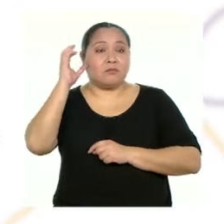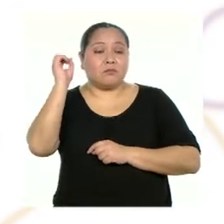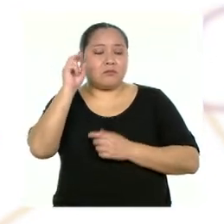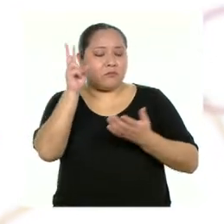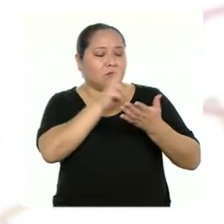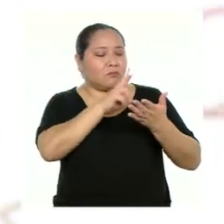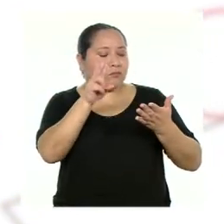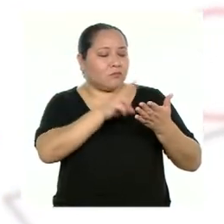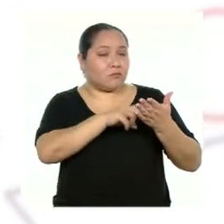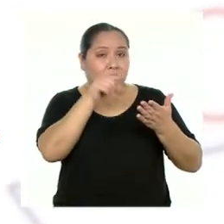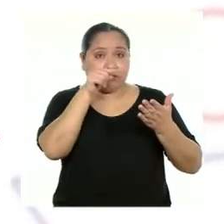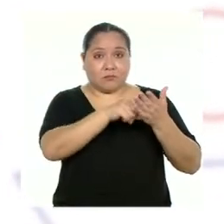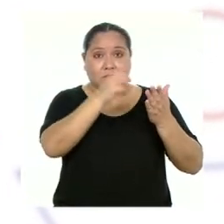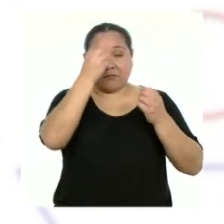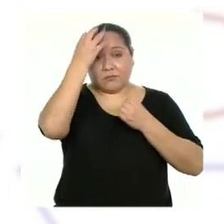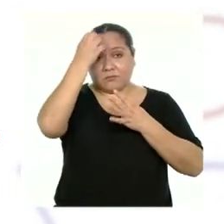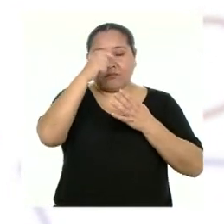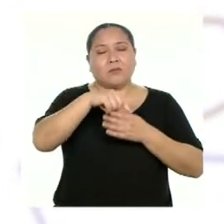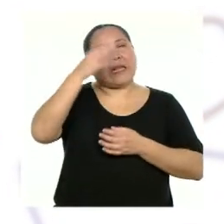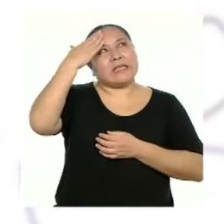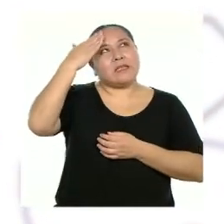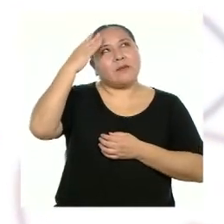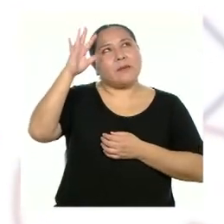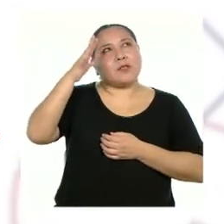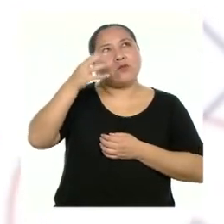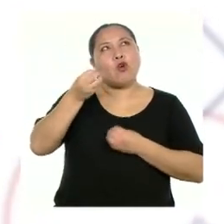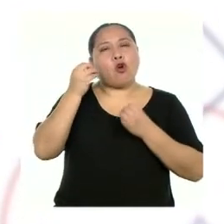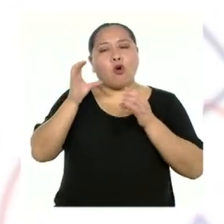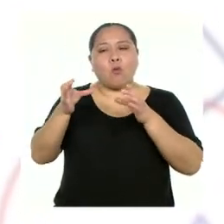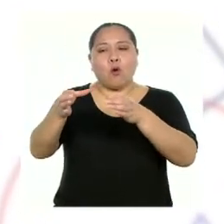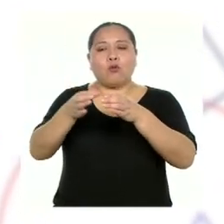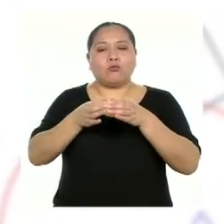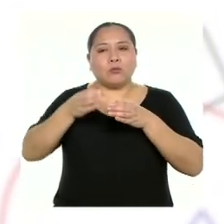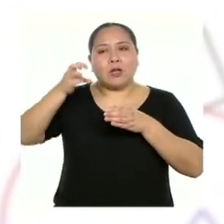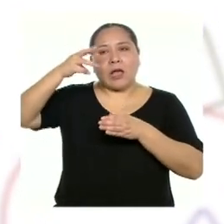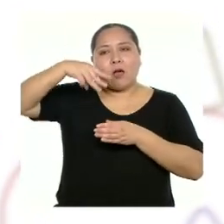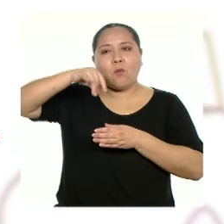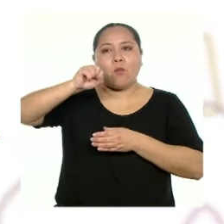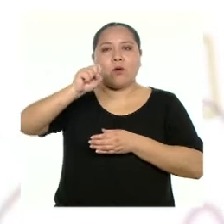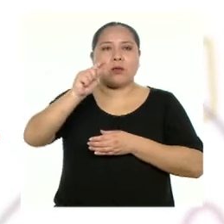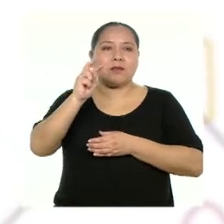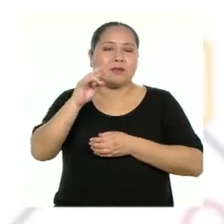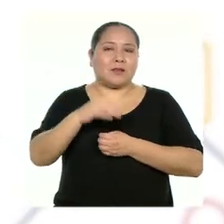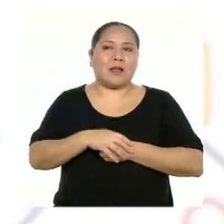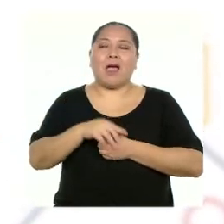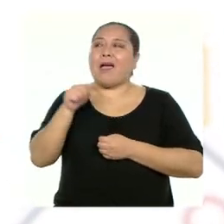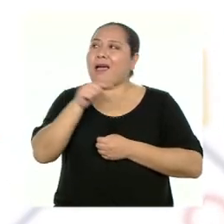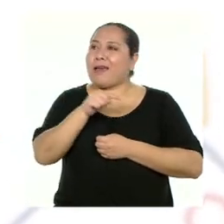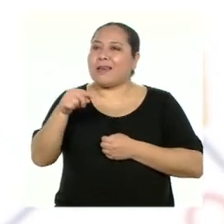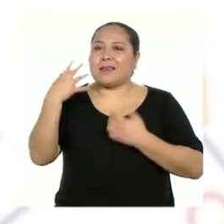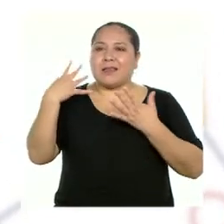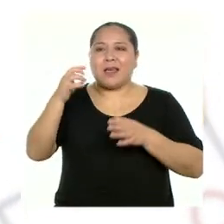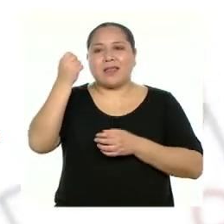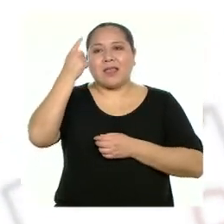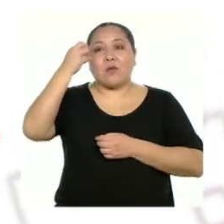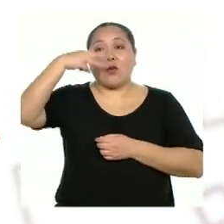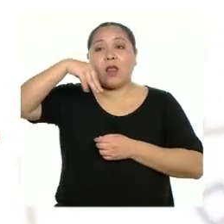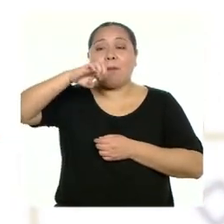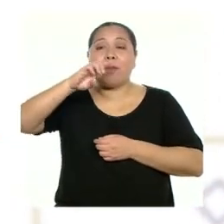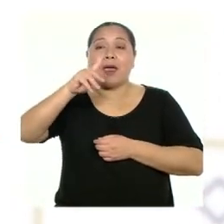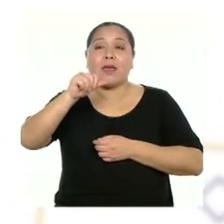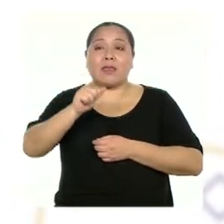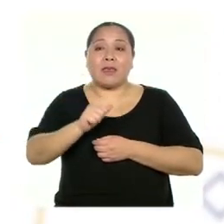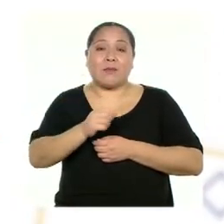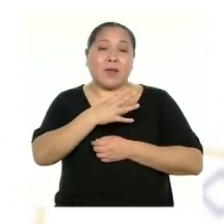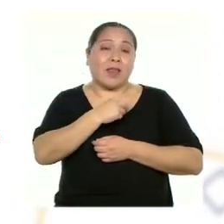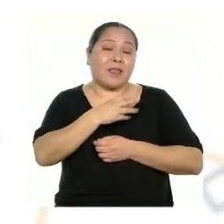puede imaginarse cómo fue tu muestra. Hasta aquí tenemos calculada y comprendida la media para la edad y la moda, para